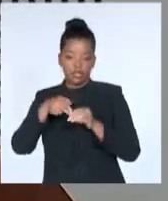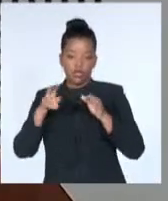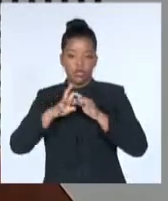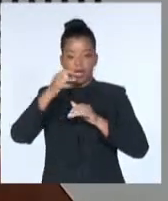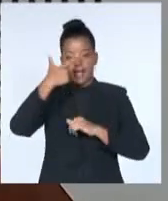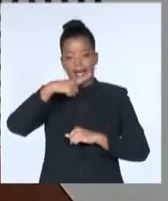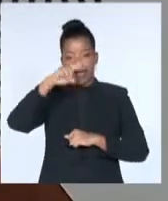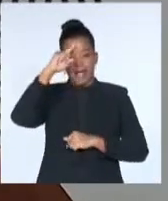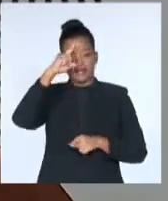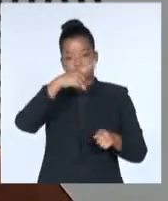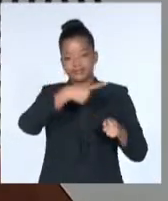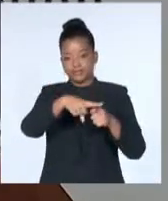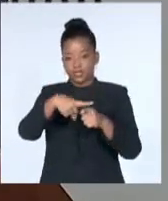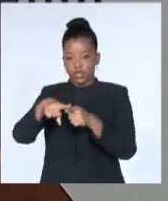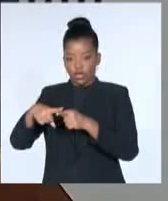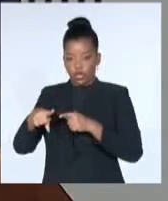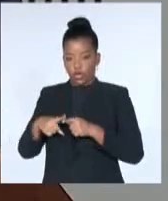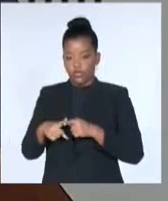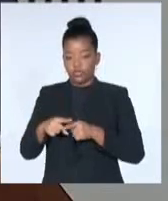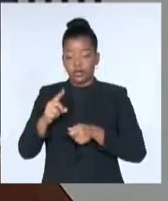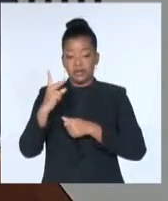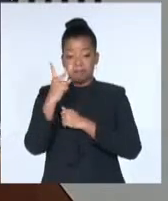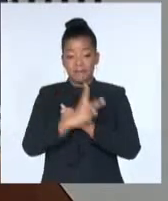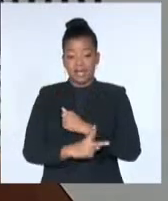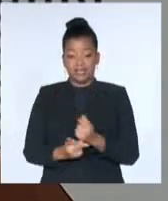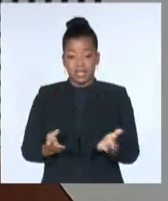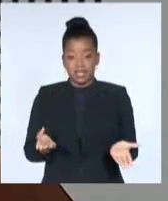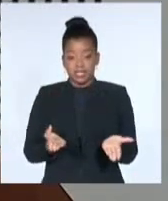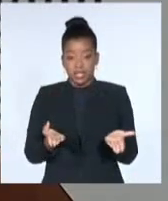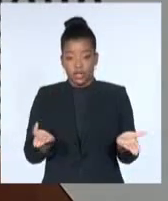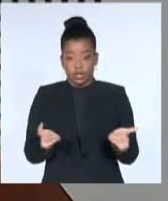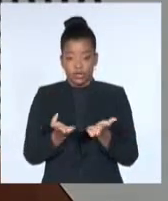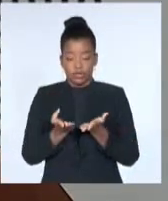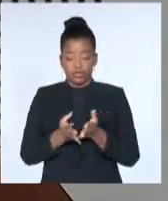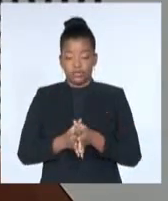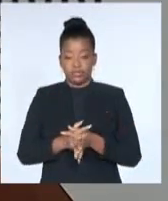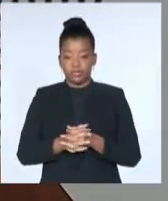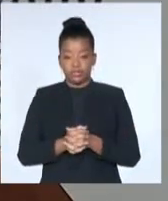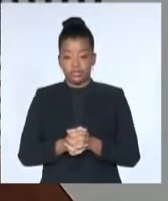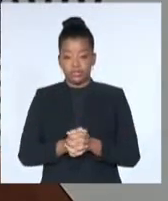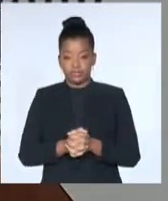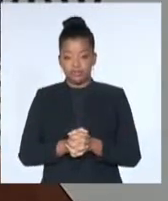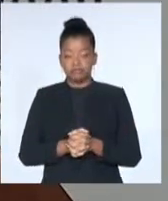materias primas en los países en desarrollo, constituye otro reto.